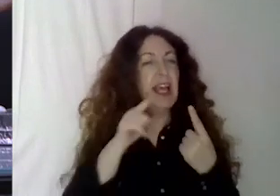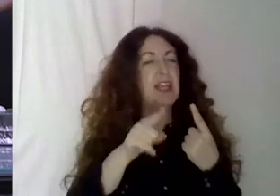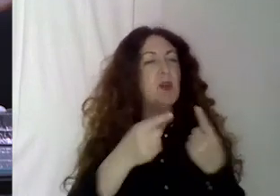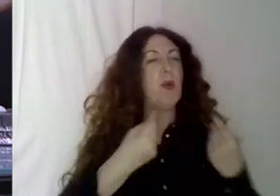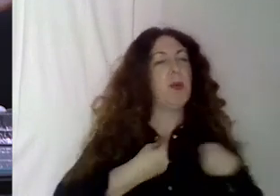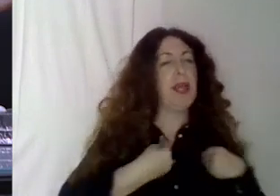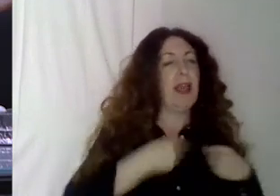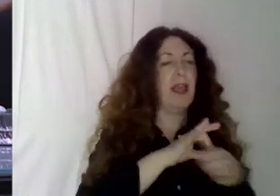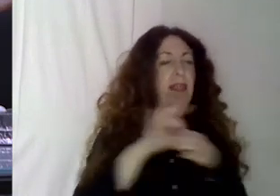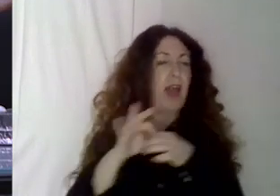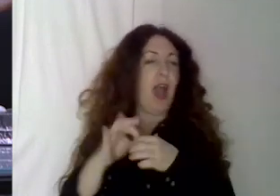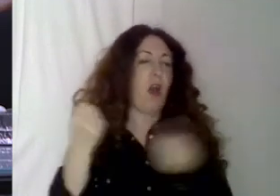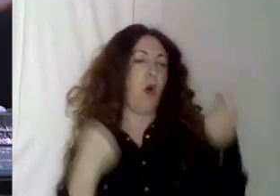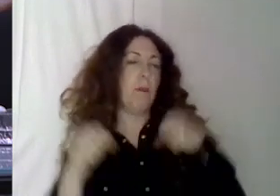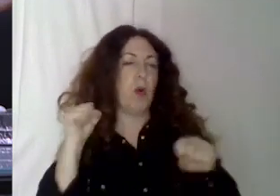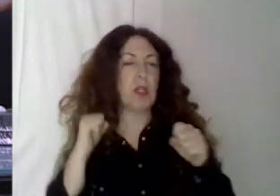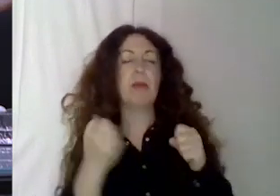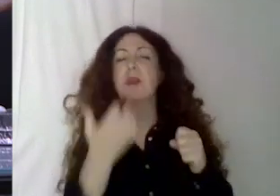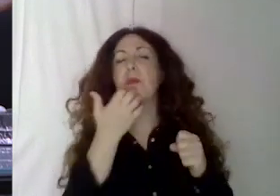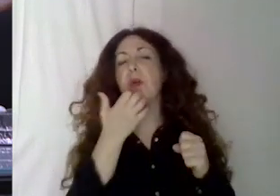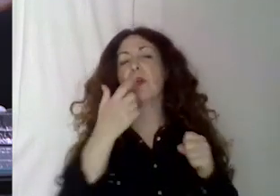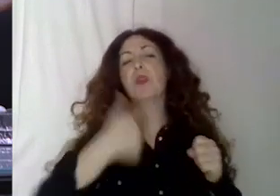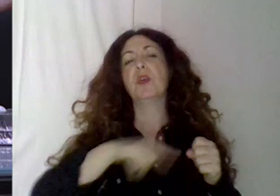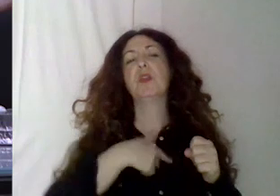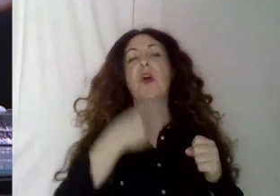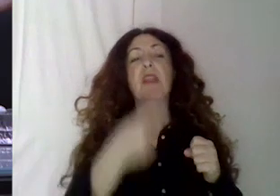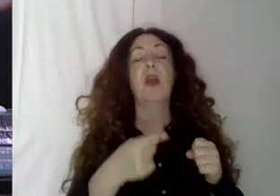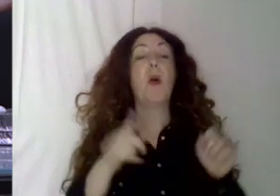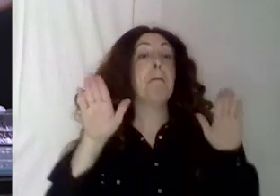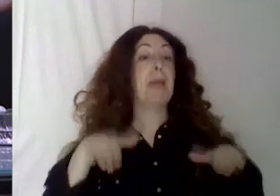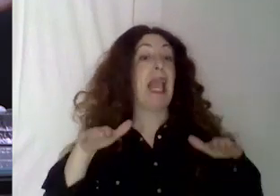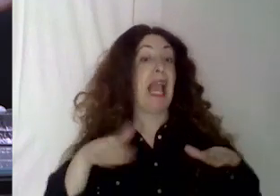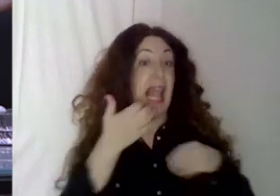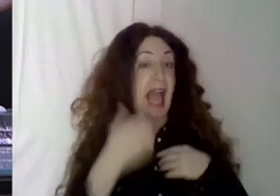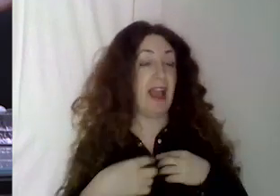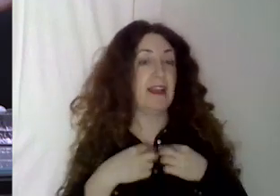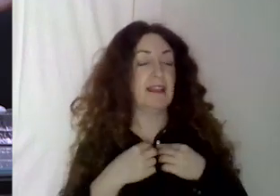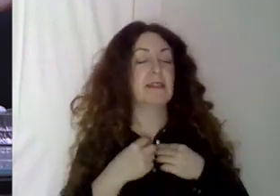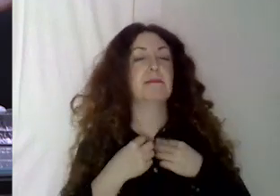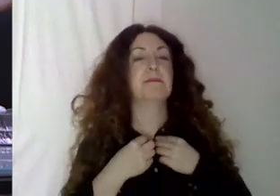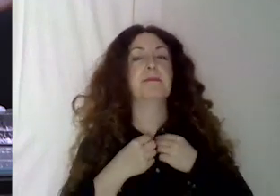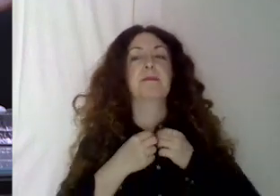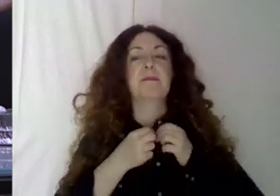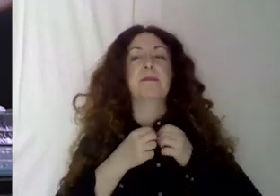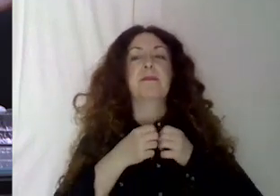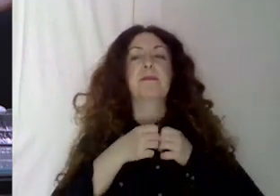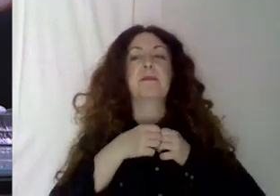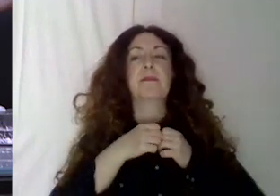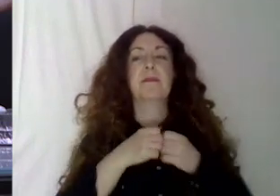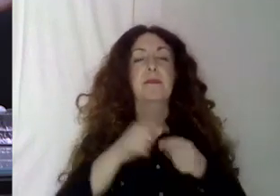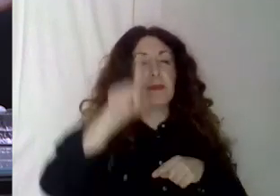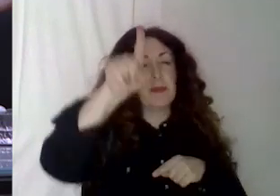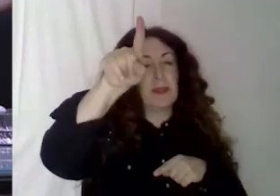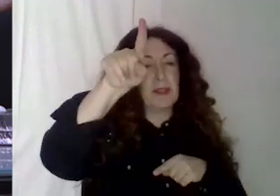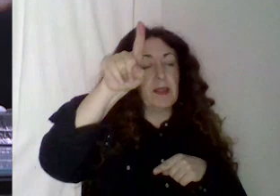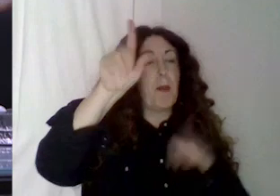también, iba a decir de una vida ordenada, pero no, porque parece que era espía de su majestad. O sea, que ahí tenemos siempre ese doble juego, pero que yo creo que hasta nos gusta que uno de